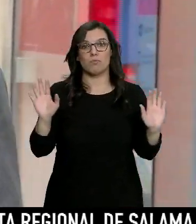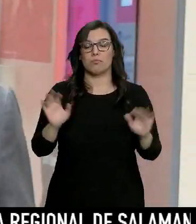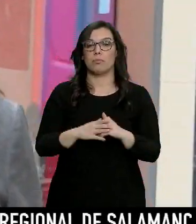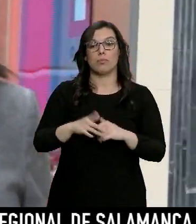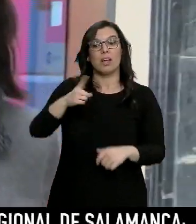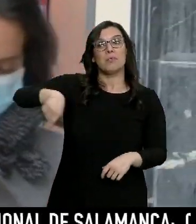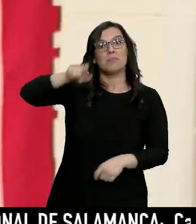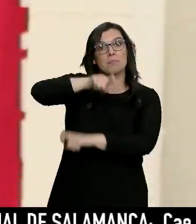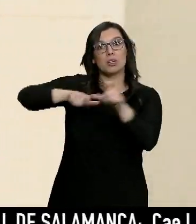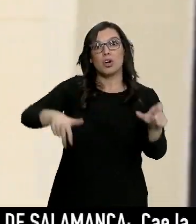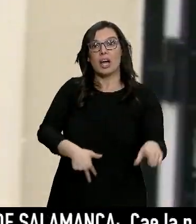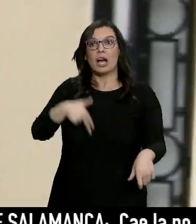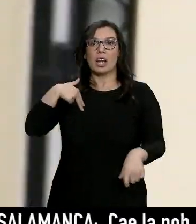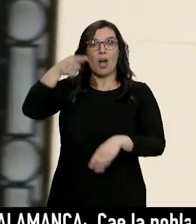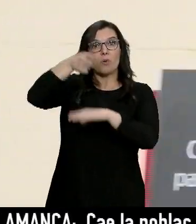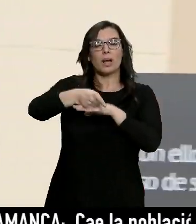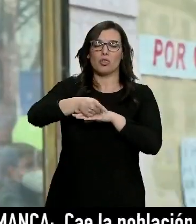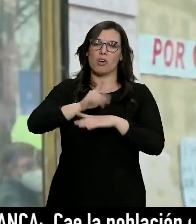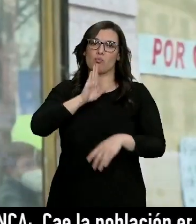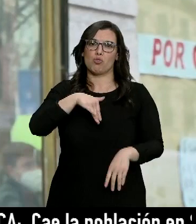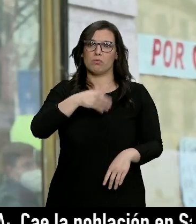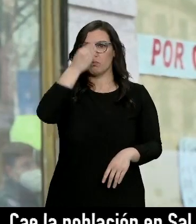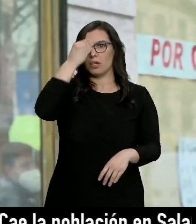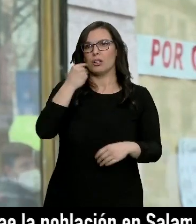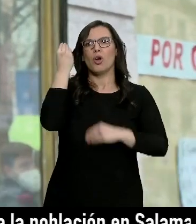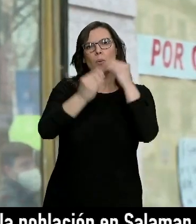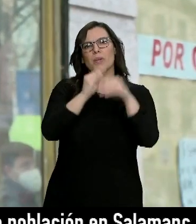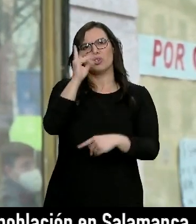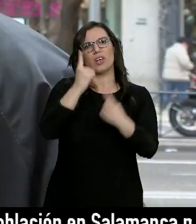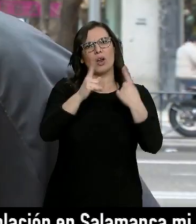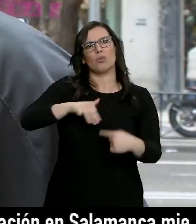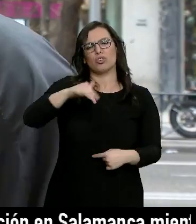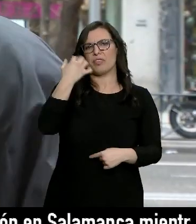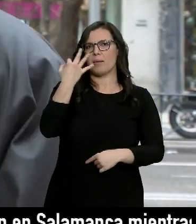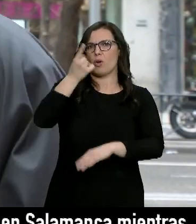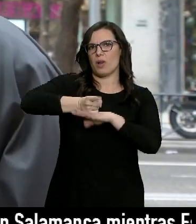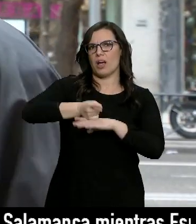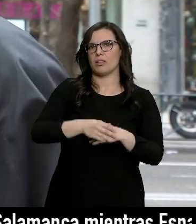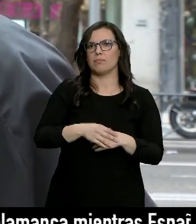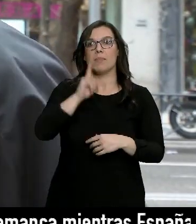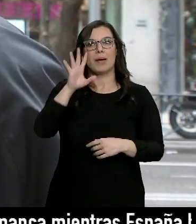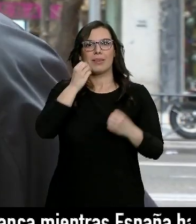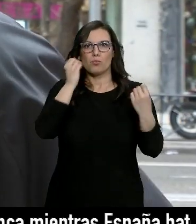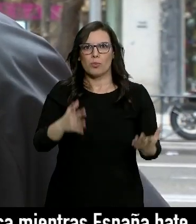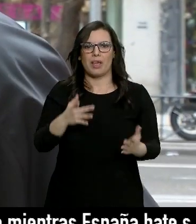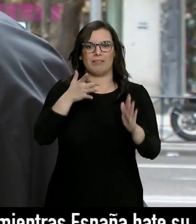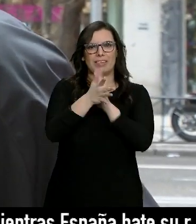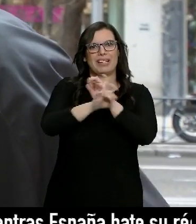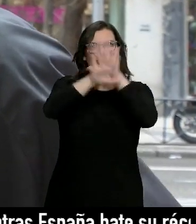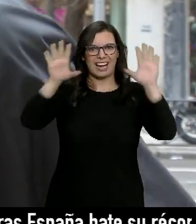ven bien que se haga obligatorio. Yo creo que en ciertos sitios sí debería ser obligatorio. Me parece perfecto que den instrucciones